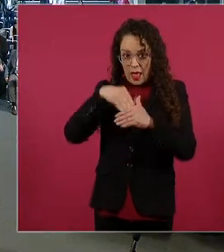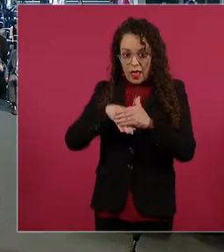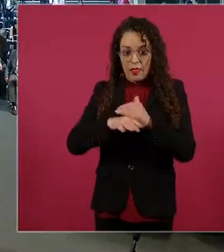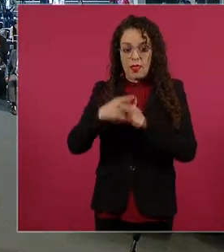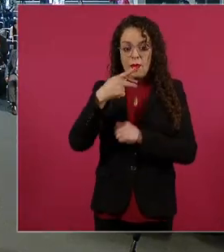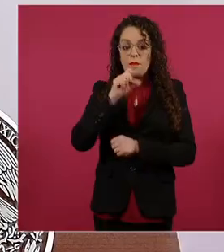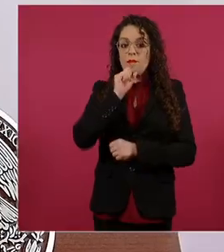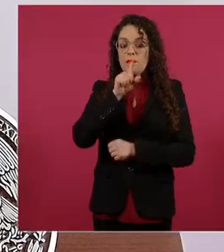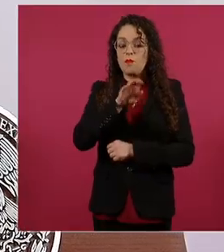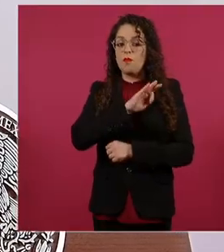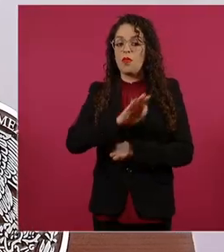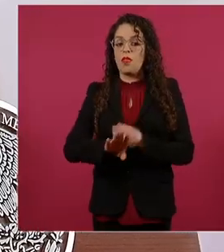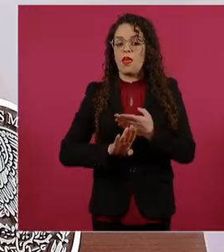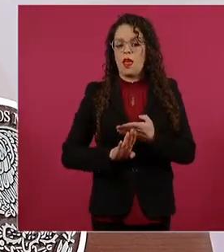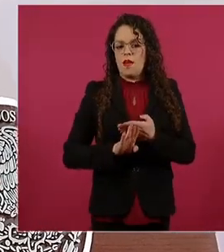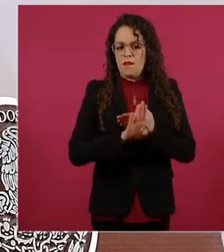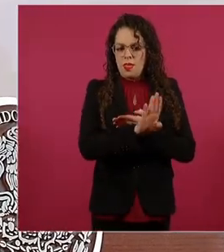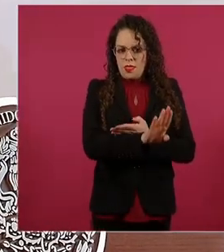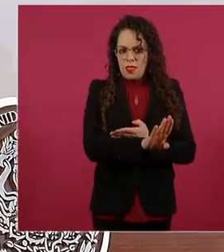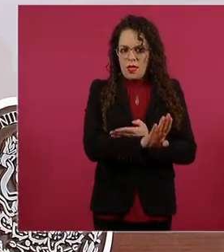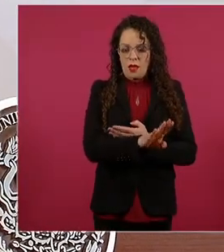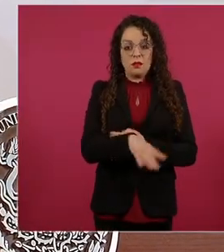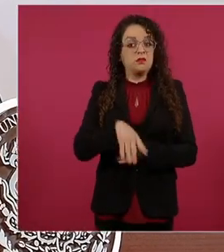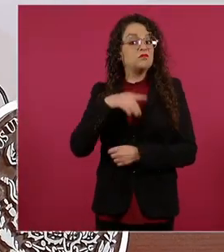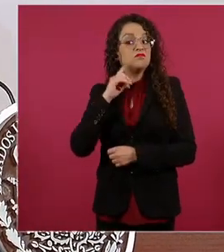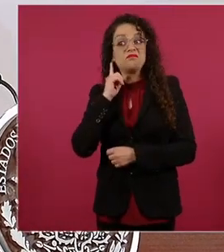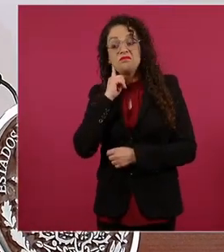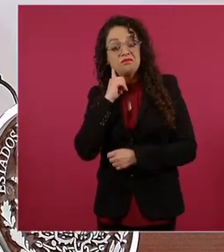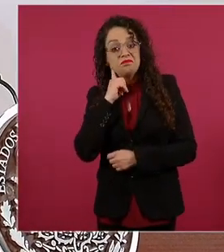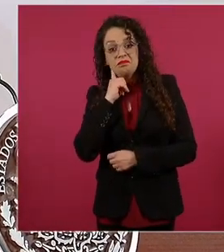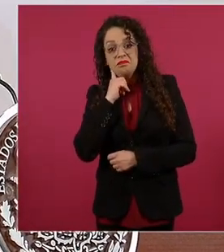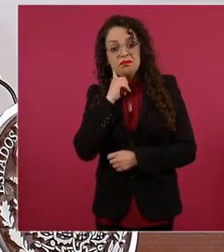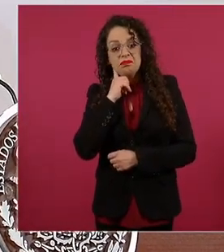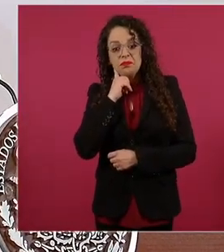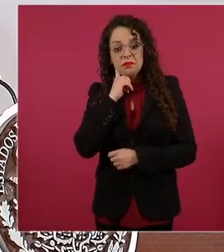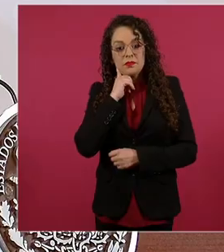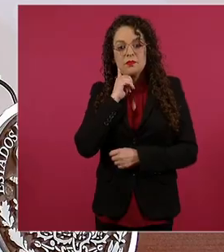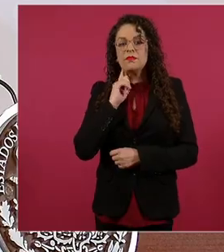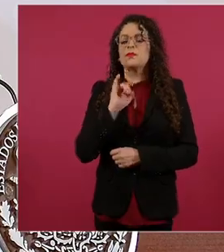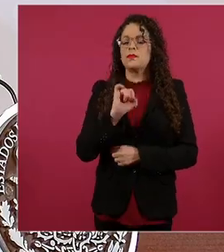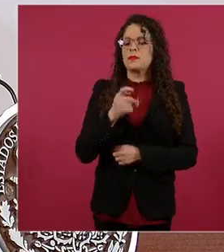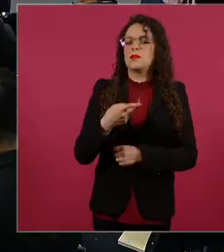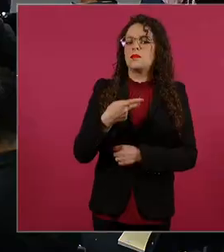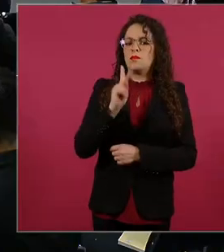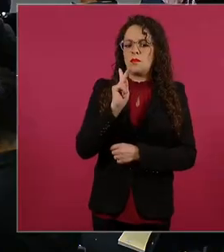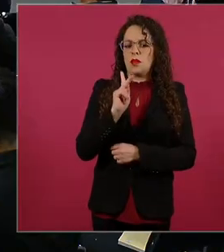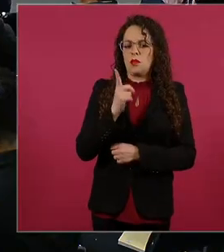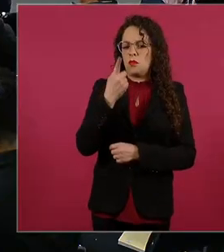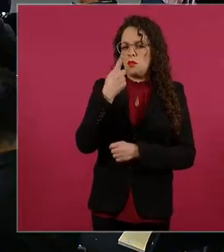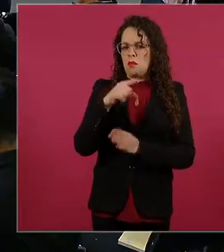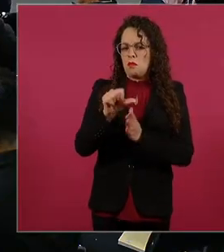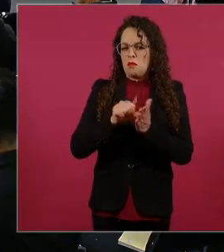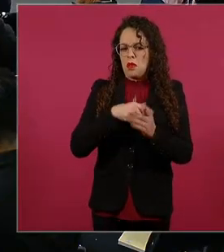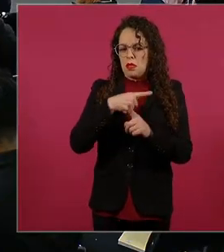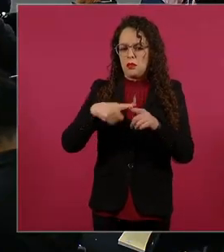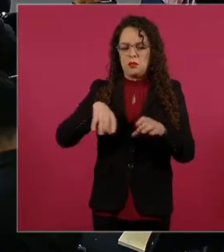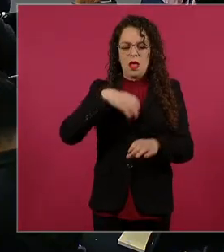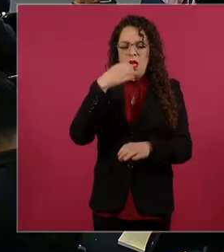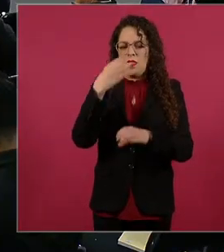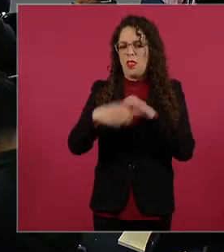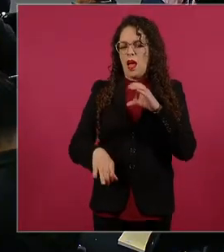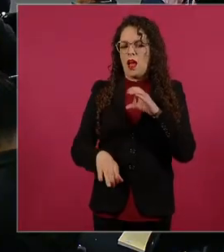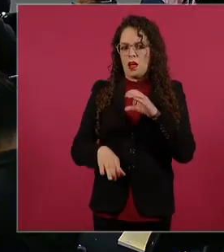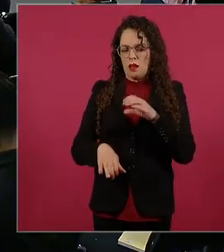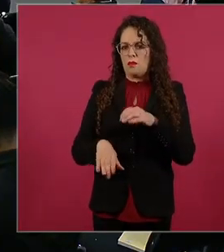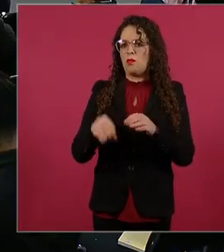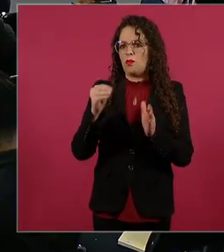sí pero ya ya están trabajando yo creo que un mes mes y medio termina y